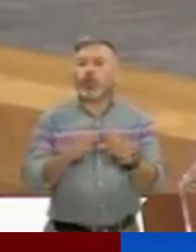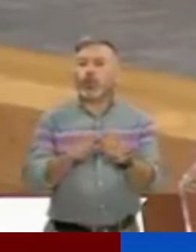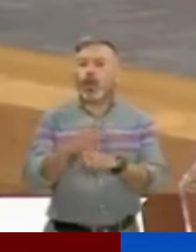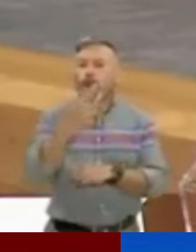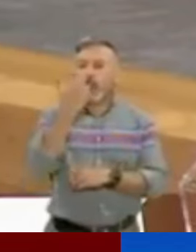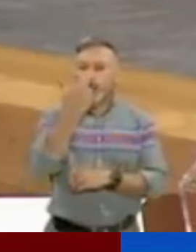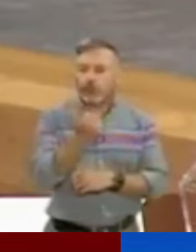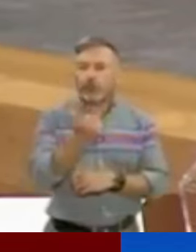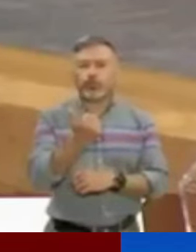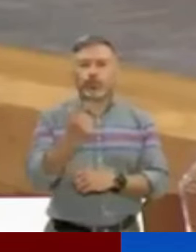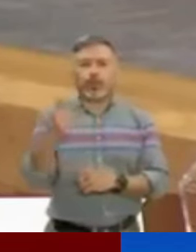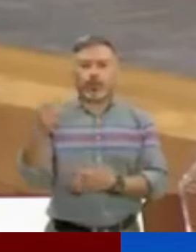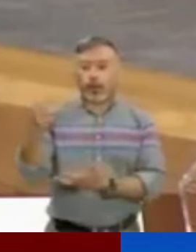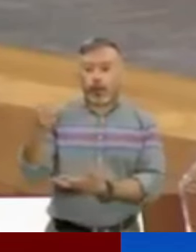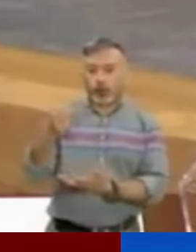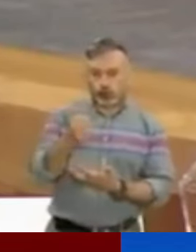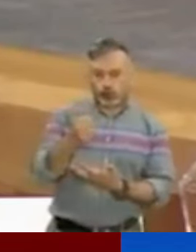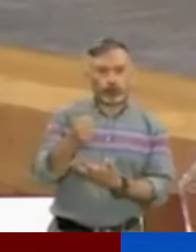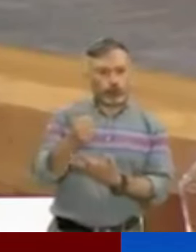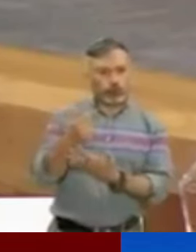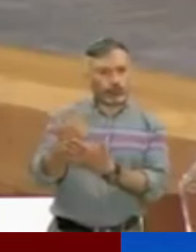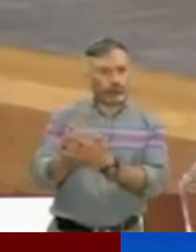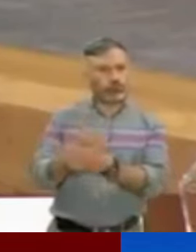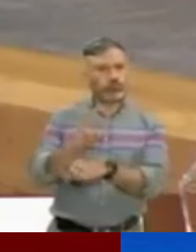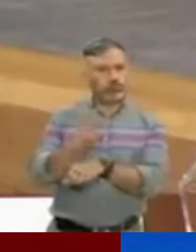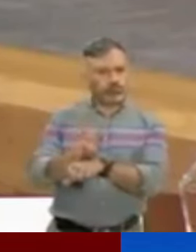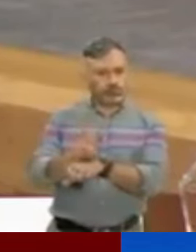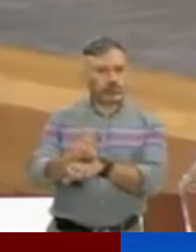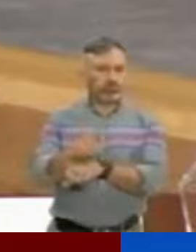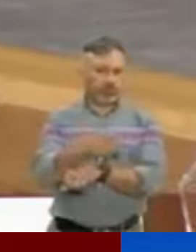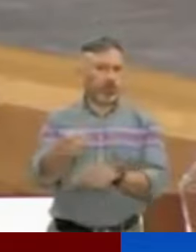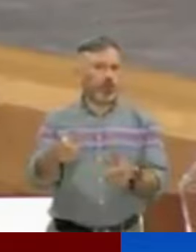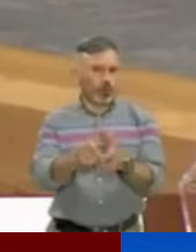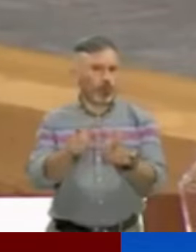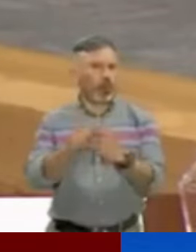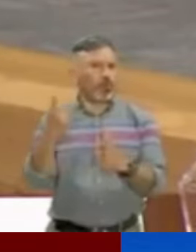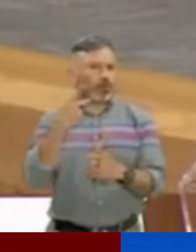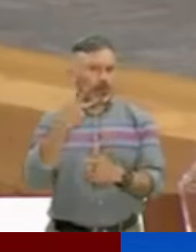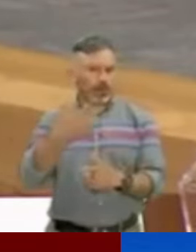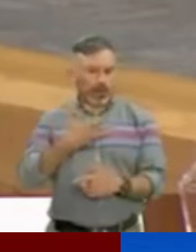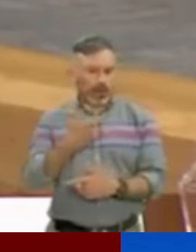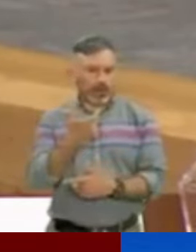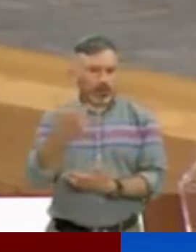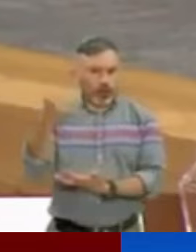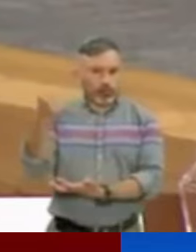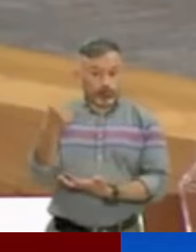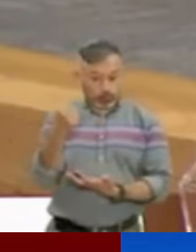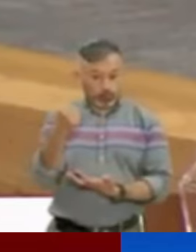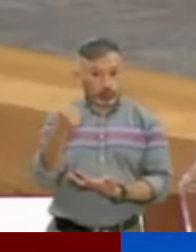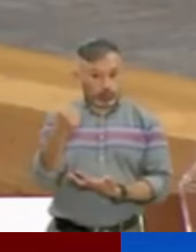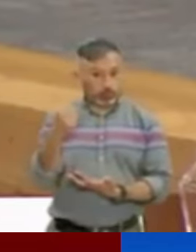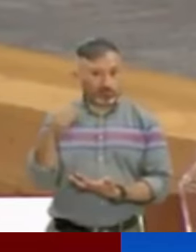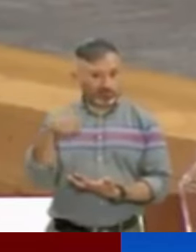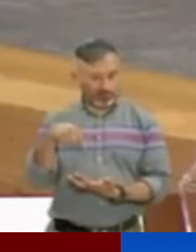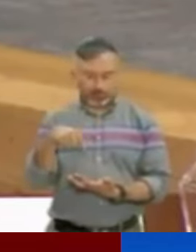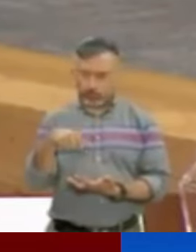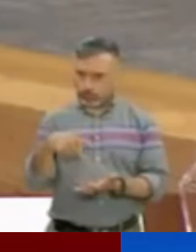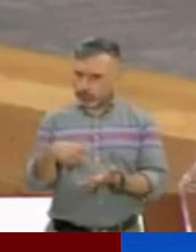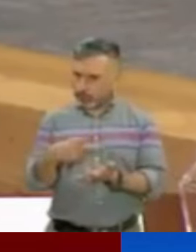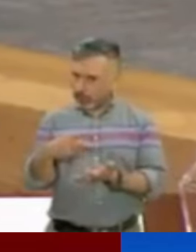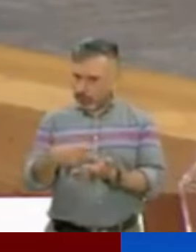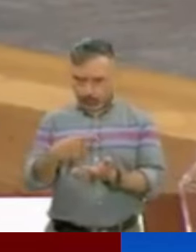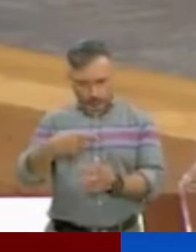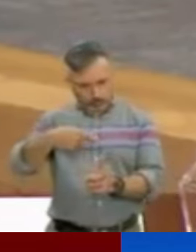recursos que los partidos políticos manejan. Esos recursos que, como insistimos, es necesario que